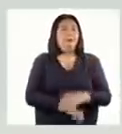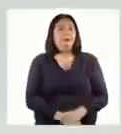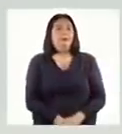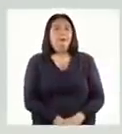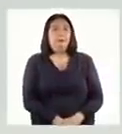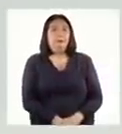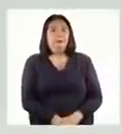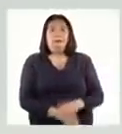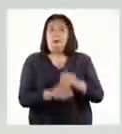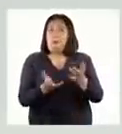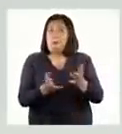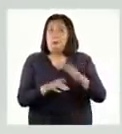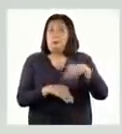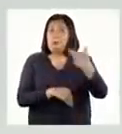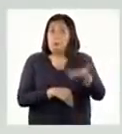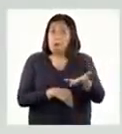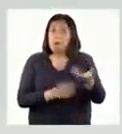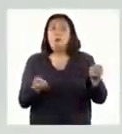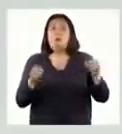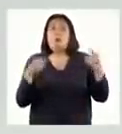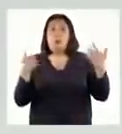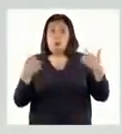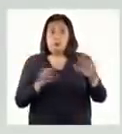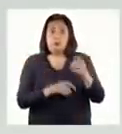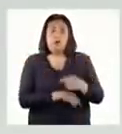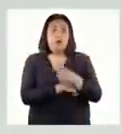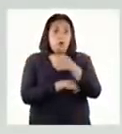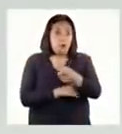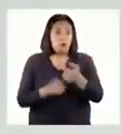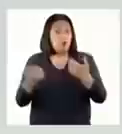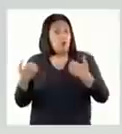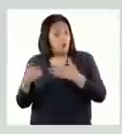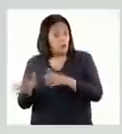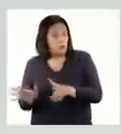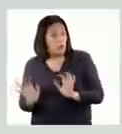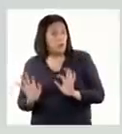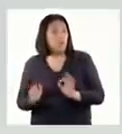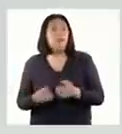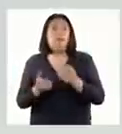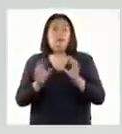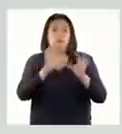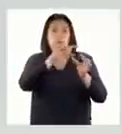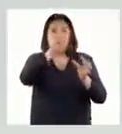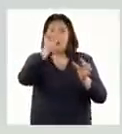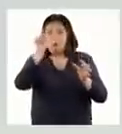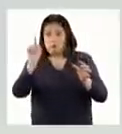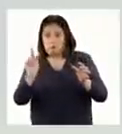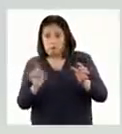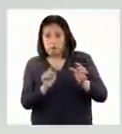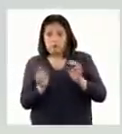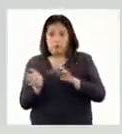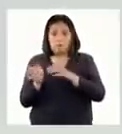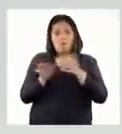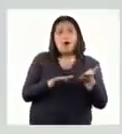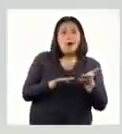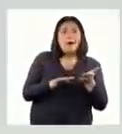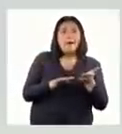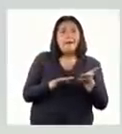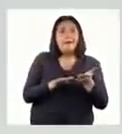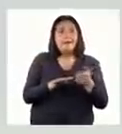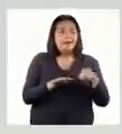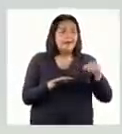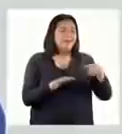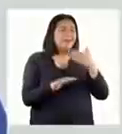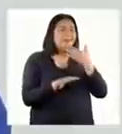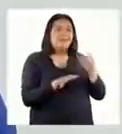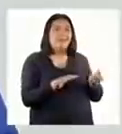secundarios. Luego, cuando uno de los seres vivos integrantes de la cadena alimentaria muere, entran